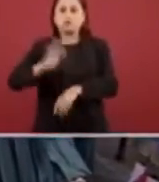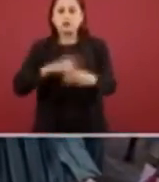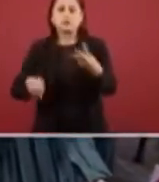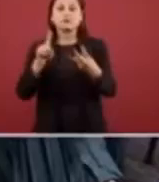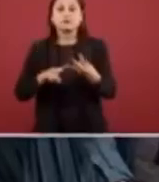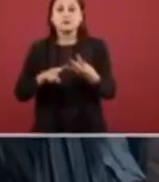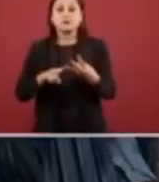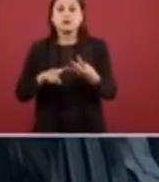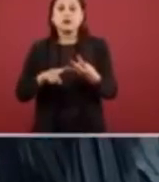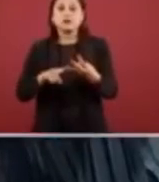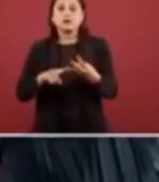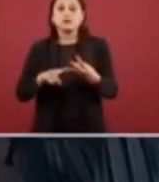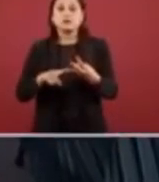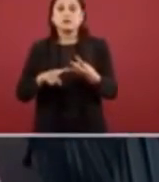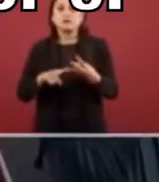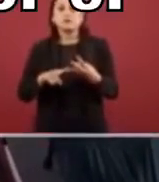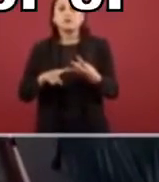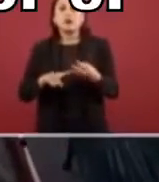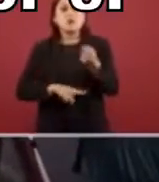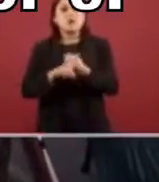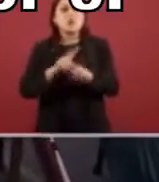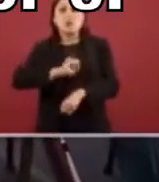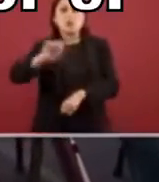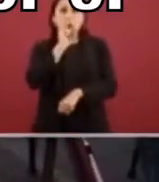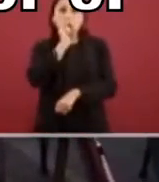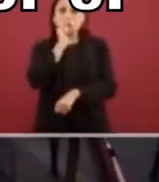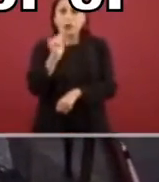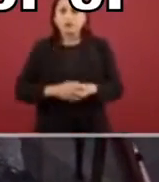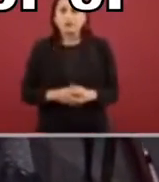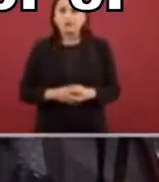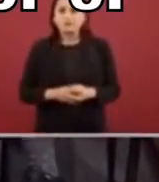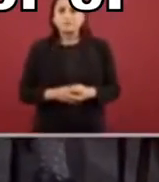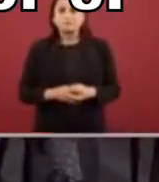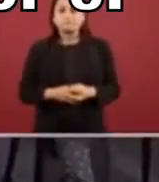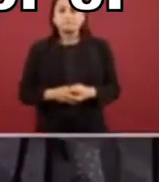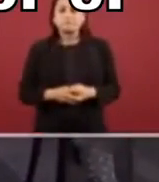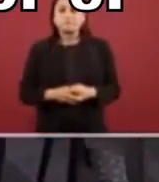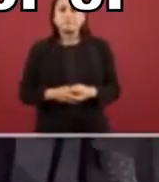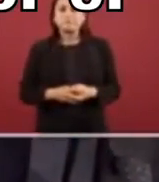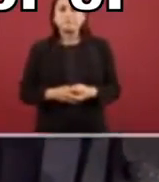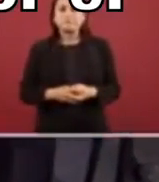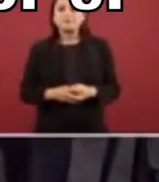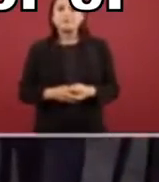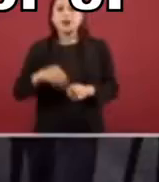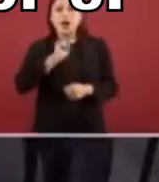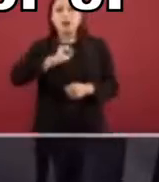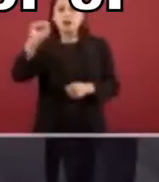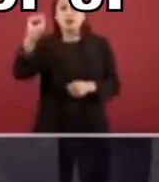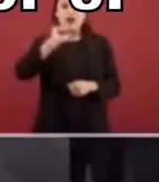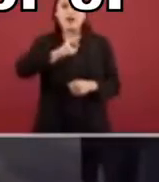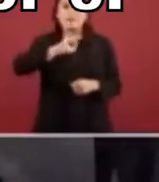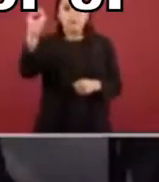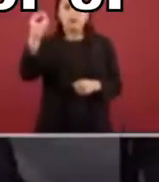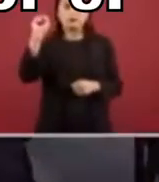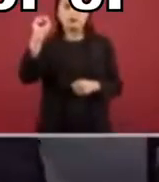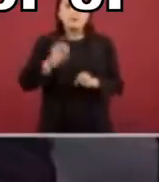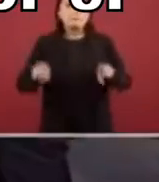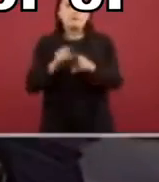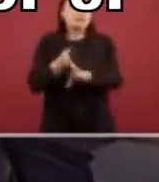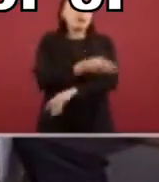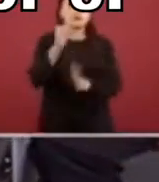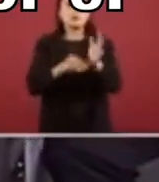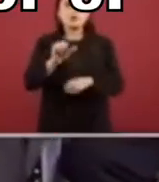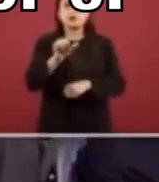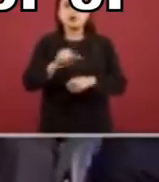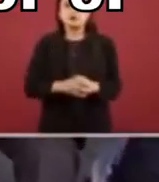Tres, no tenemos problemas de inflación. La inflación ahora es igual a la de 2016.